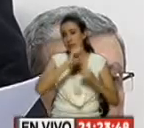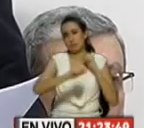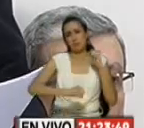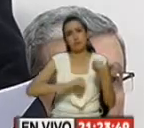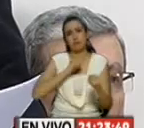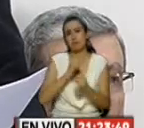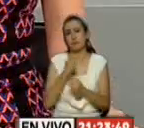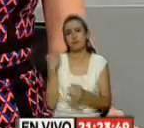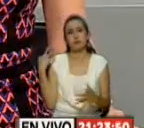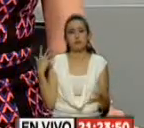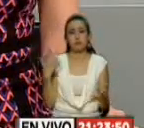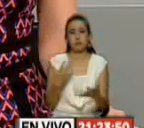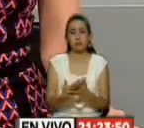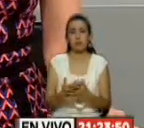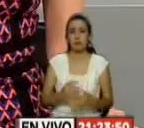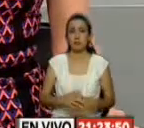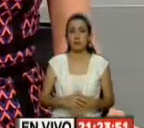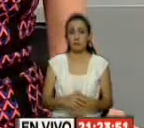de meses.